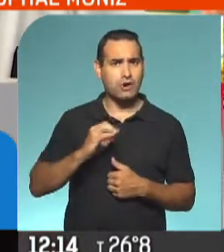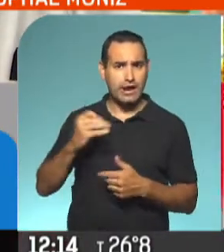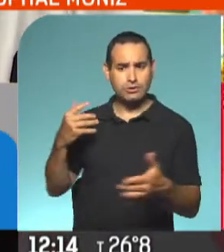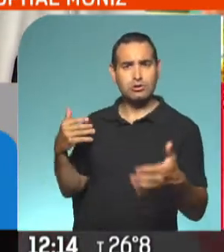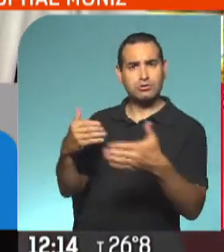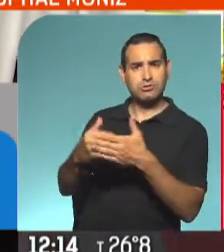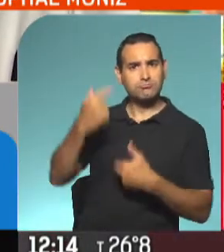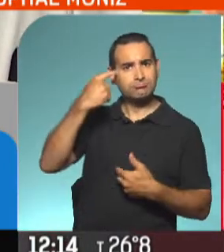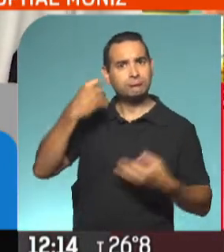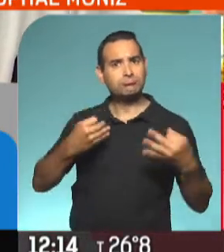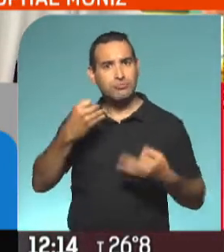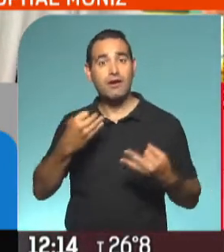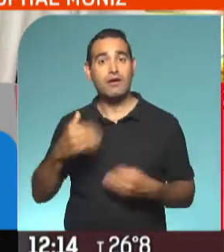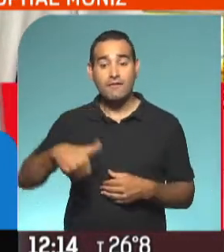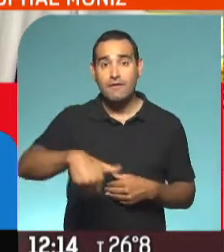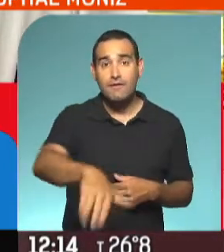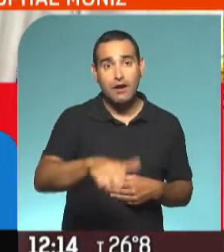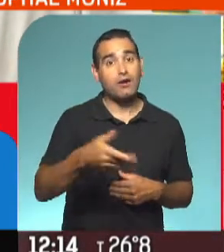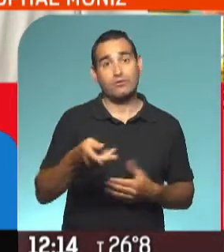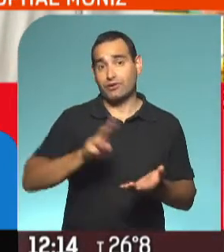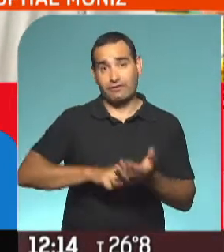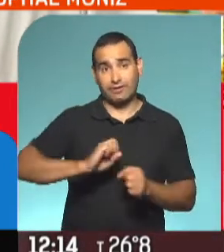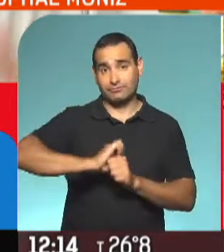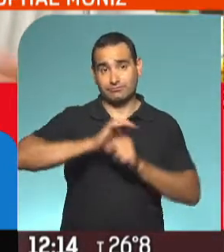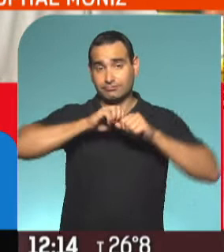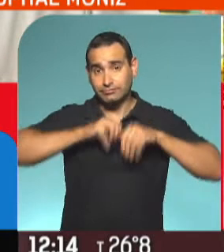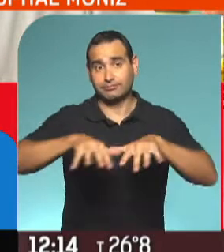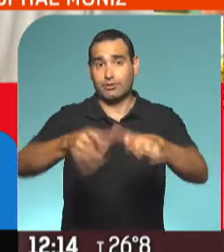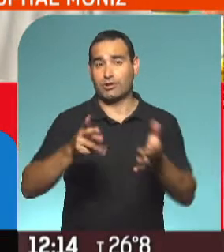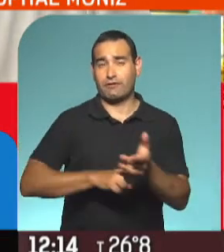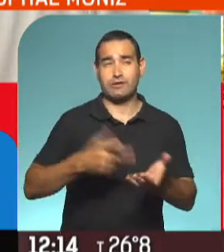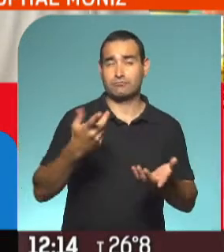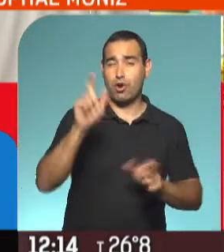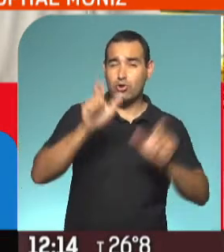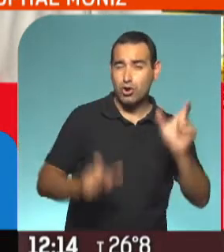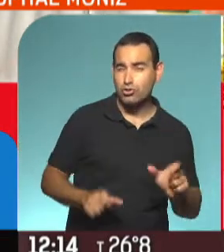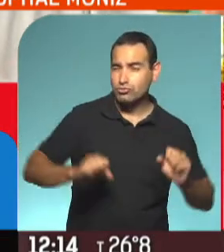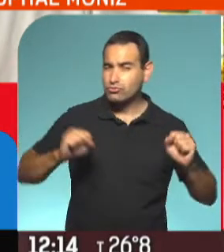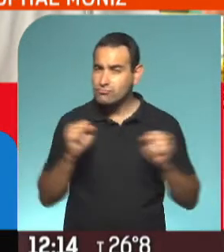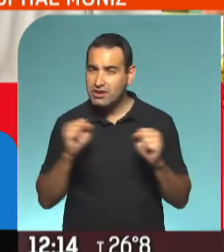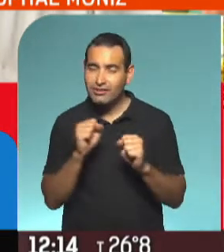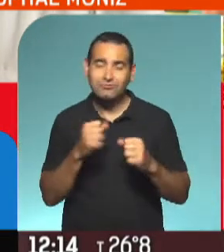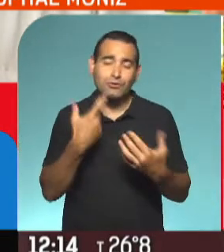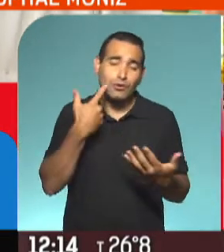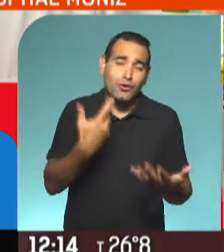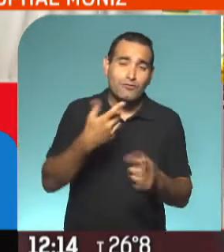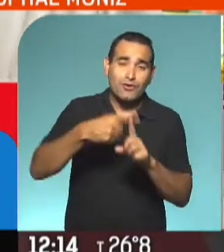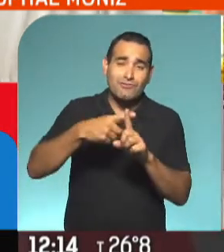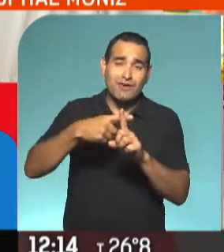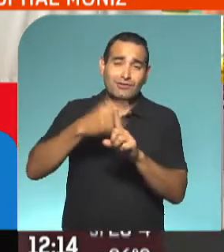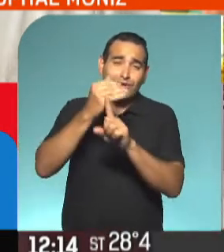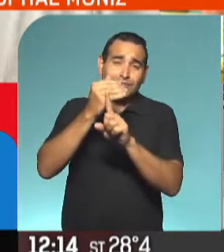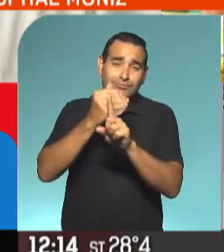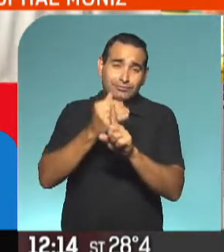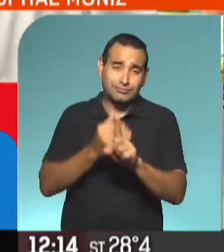y pensando en que vendrá una nueva ola seguramente de tipo otoño invernal por una cuestión lógica, es un